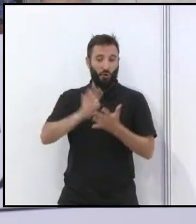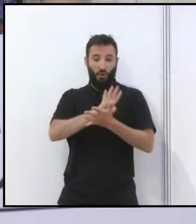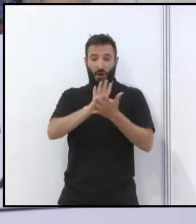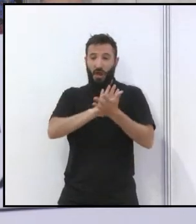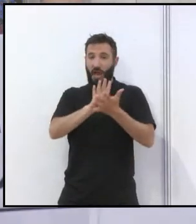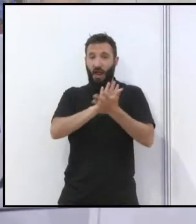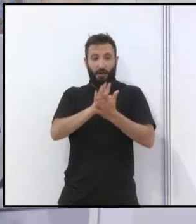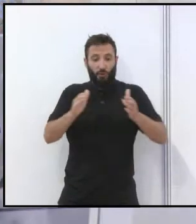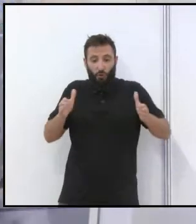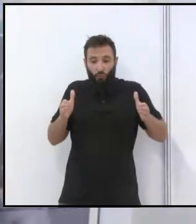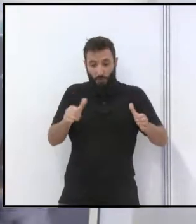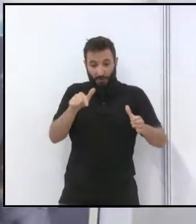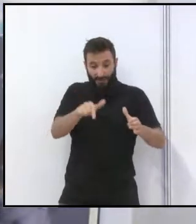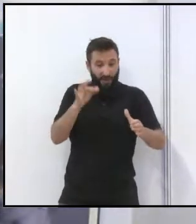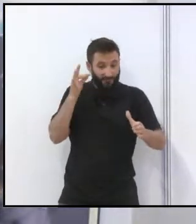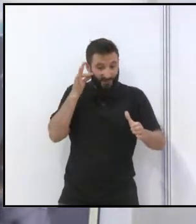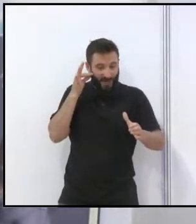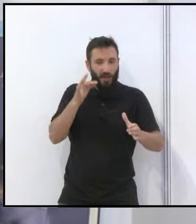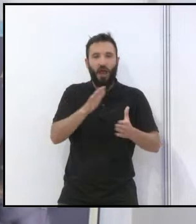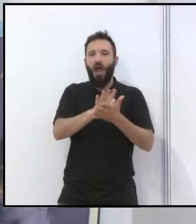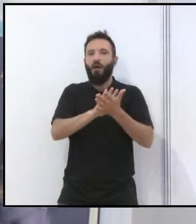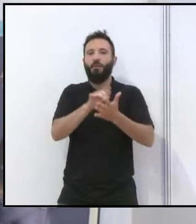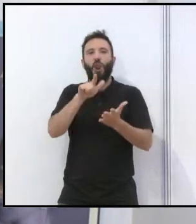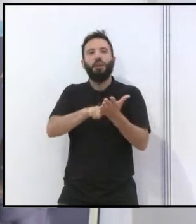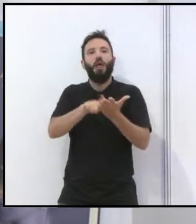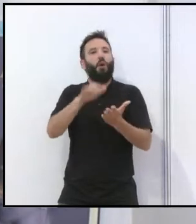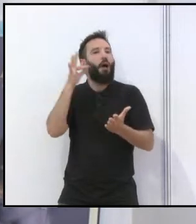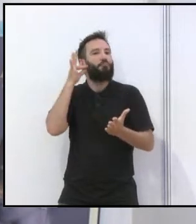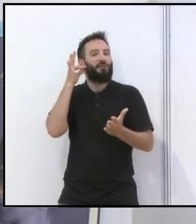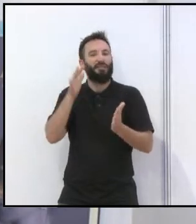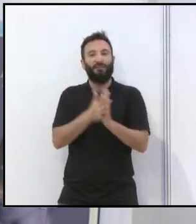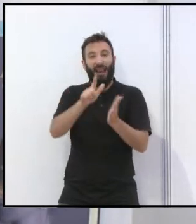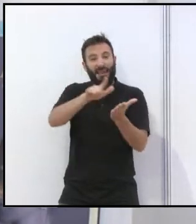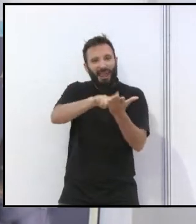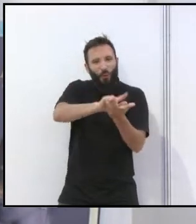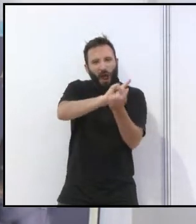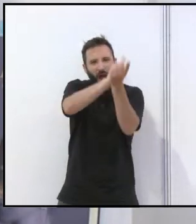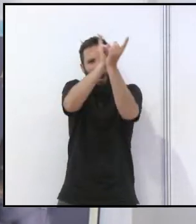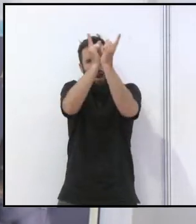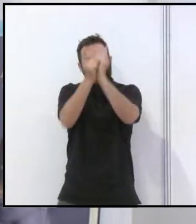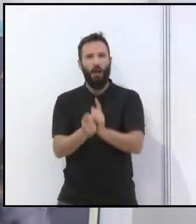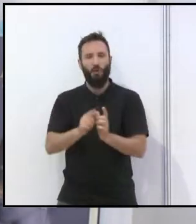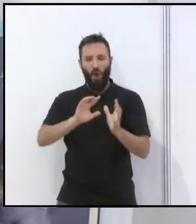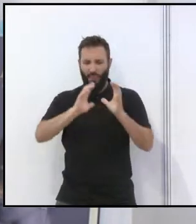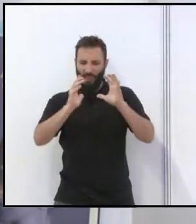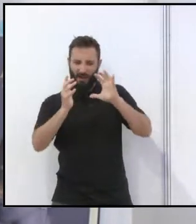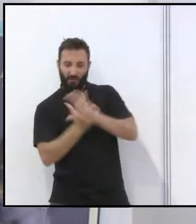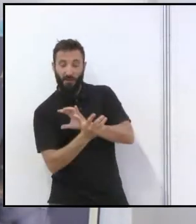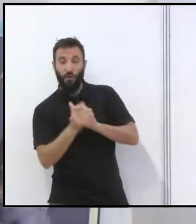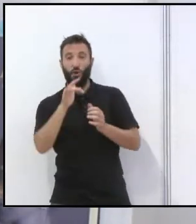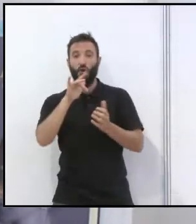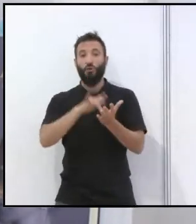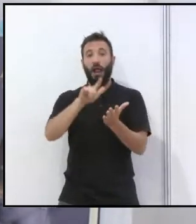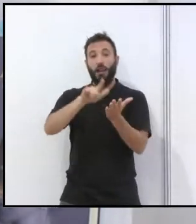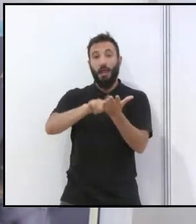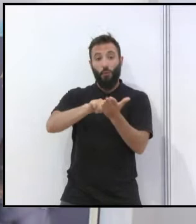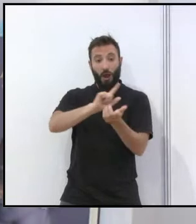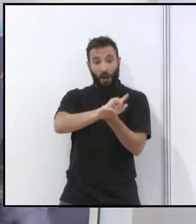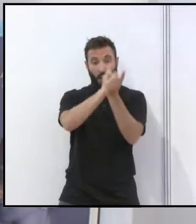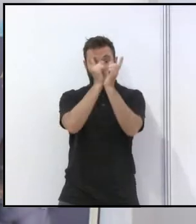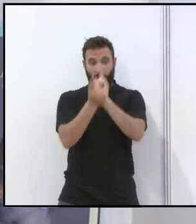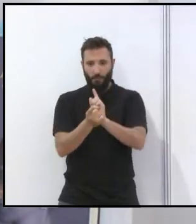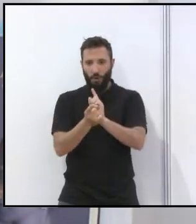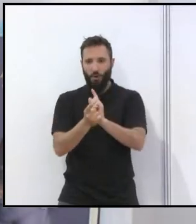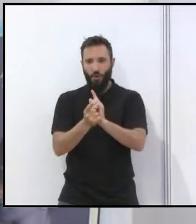genérico femenino. La lengua es un instrumento mutante, de cambio, de transformación, y cada cambio de la lengua vendrá